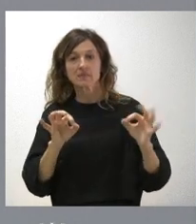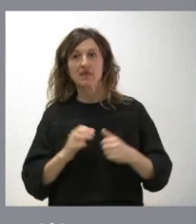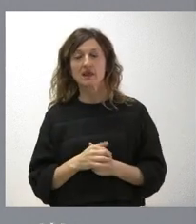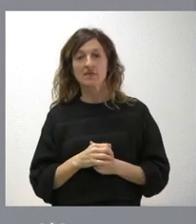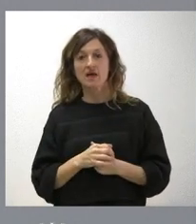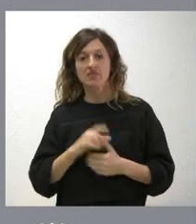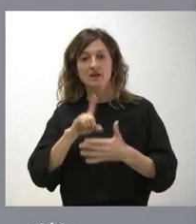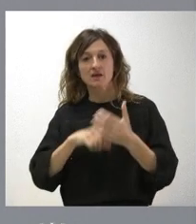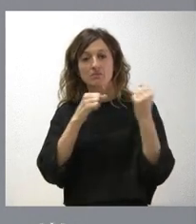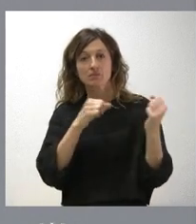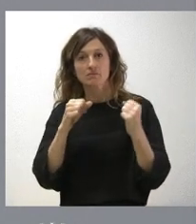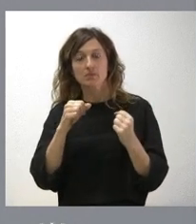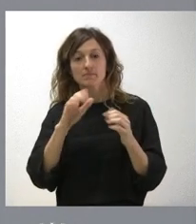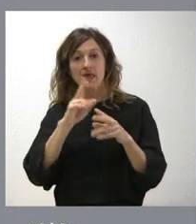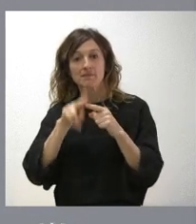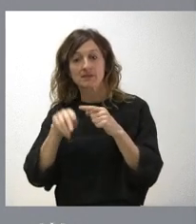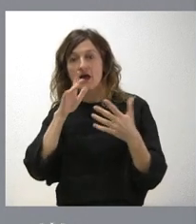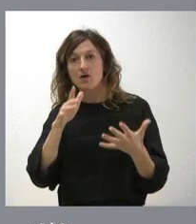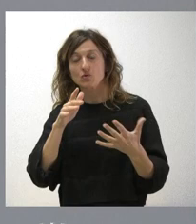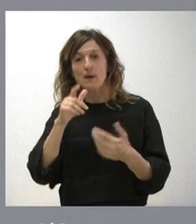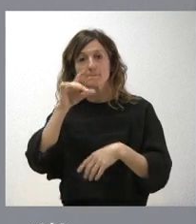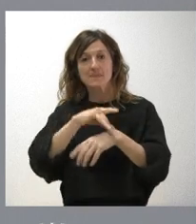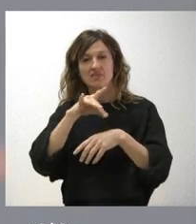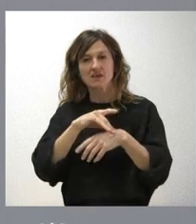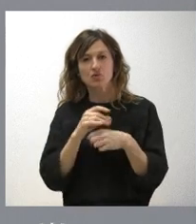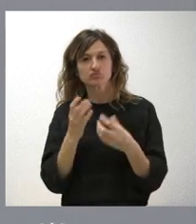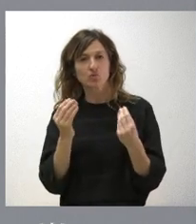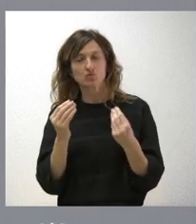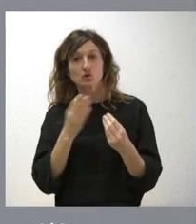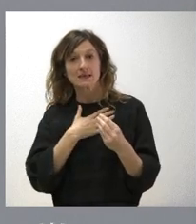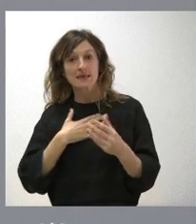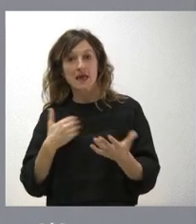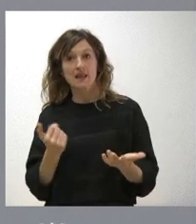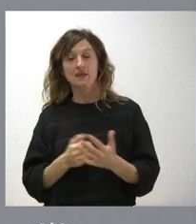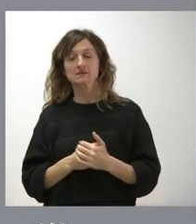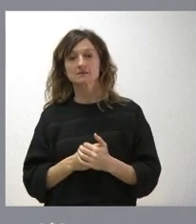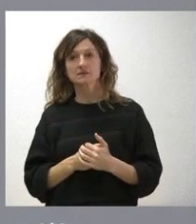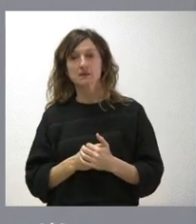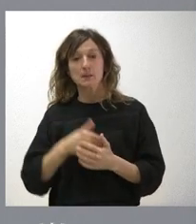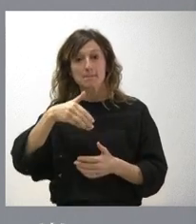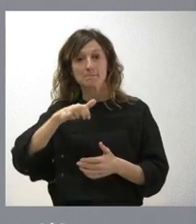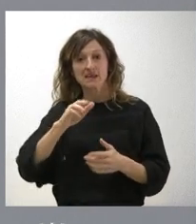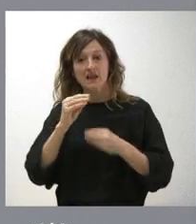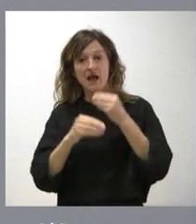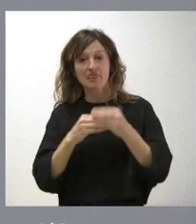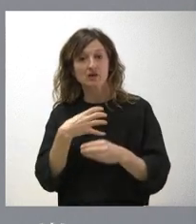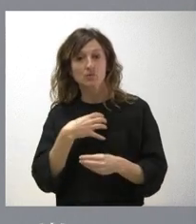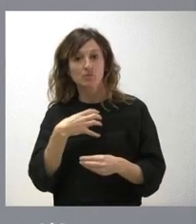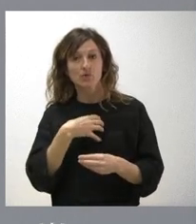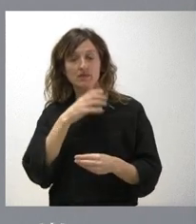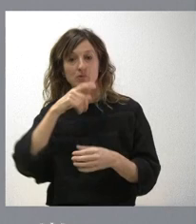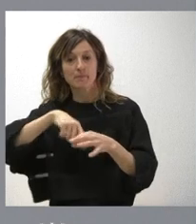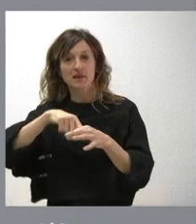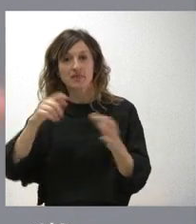no ocurra como ocurre hoy que que son miles los médicos que quisieran hacer el mir no pueden hacerlo por insuficiencia de